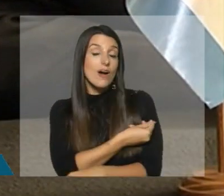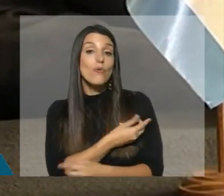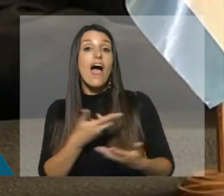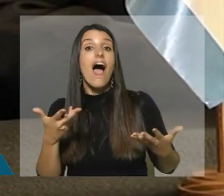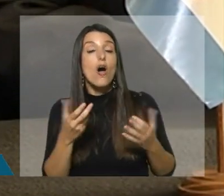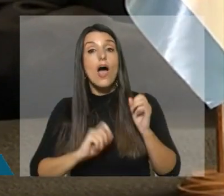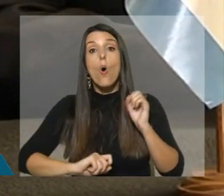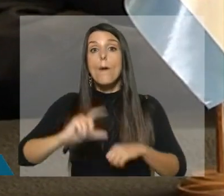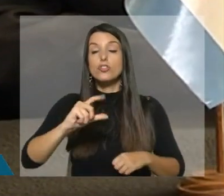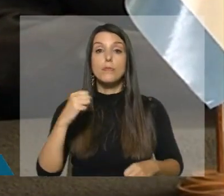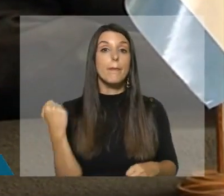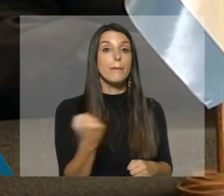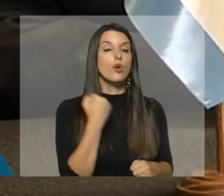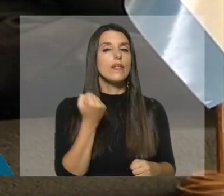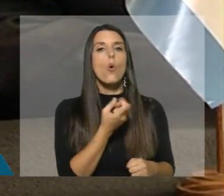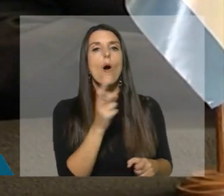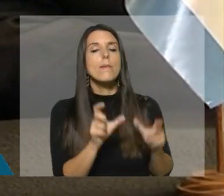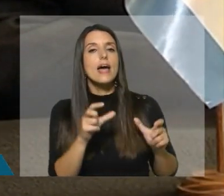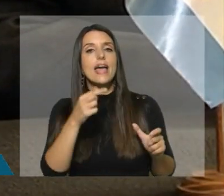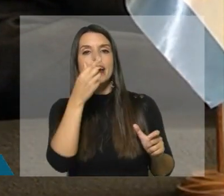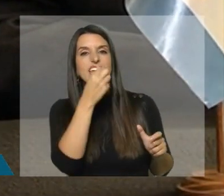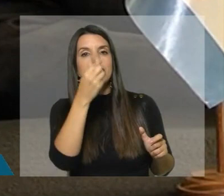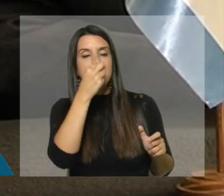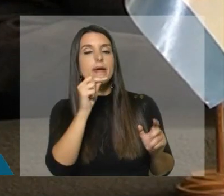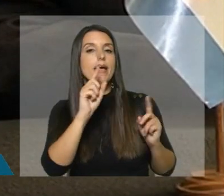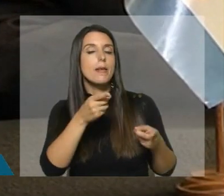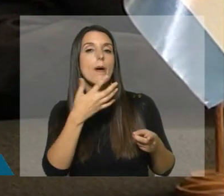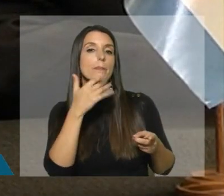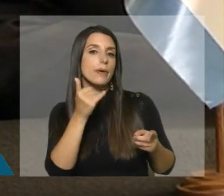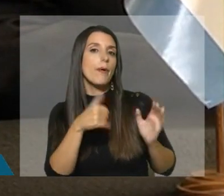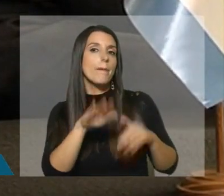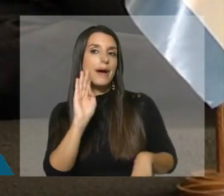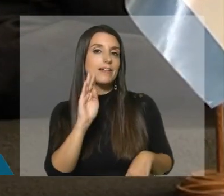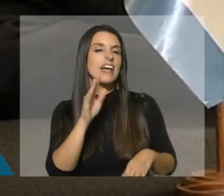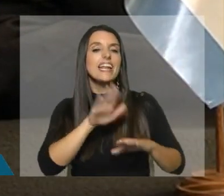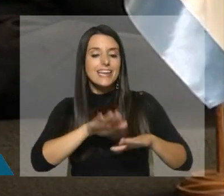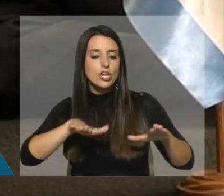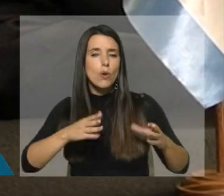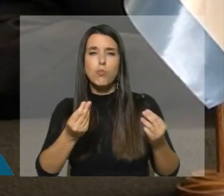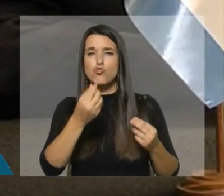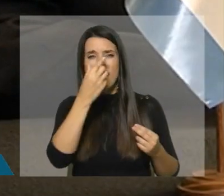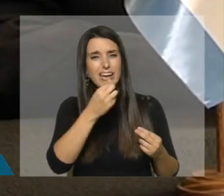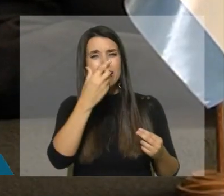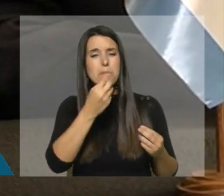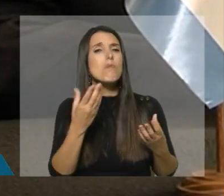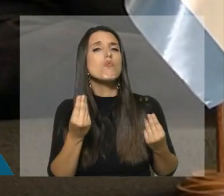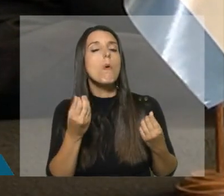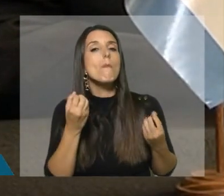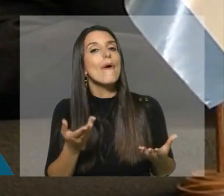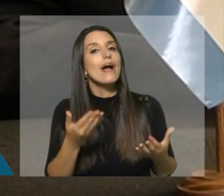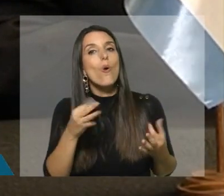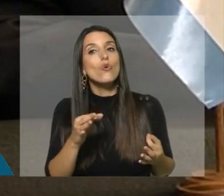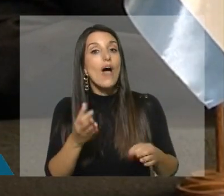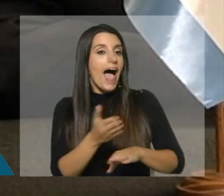tenemos un aumento muy importante del número de casos de gripe también, sobre todo en pediatría, porque justamente no